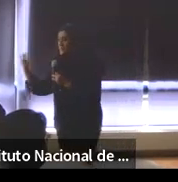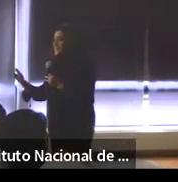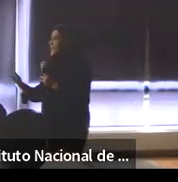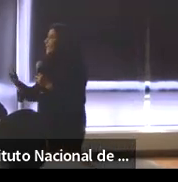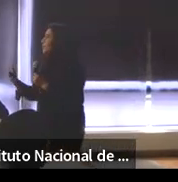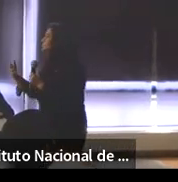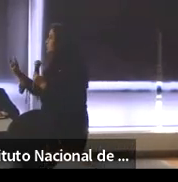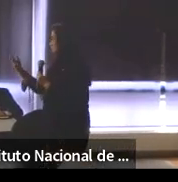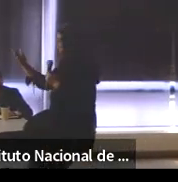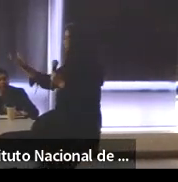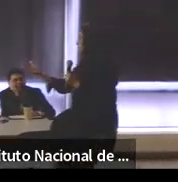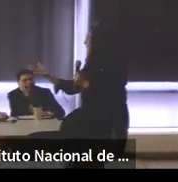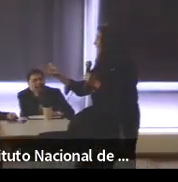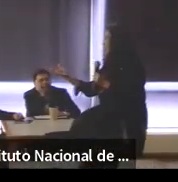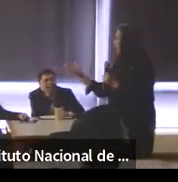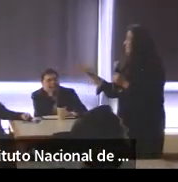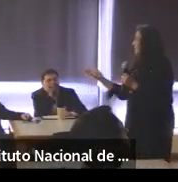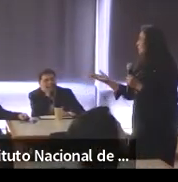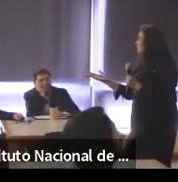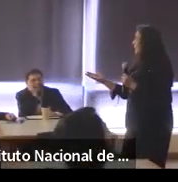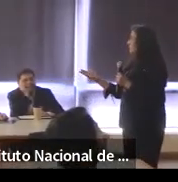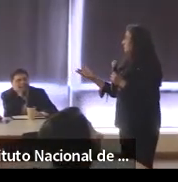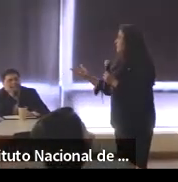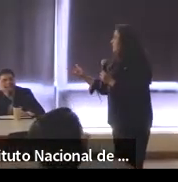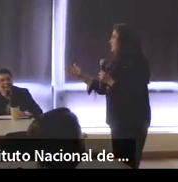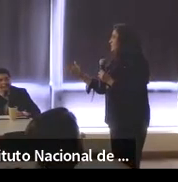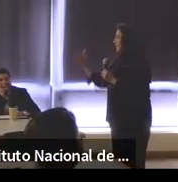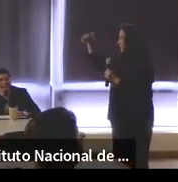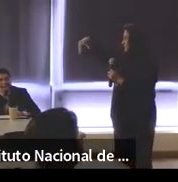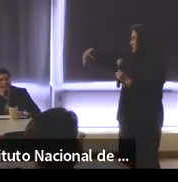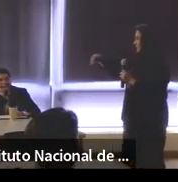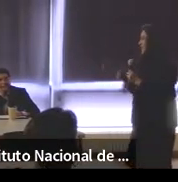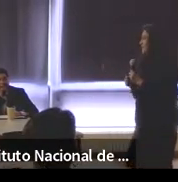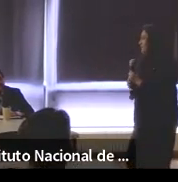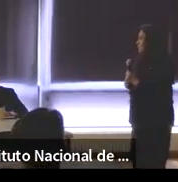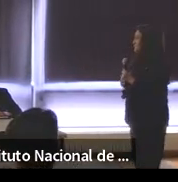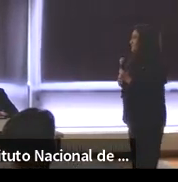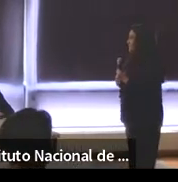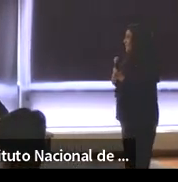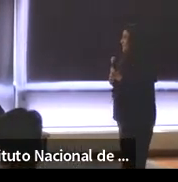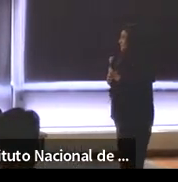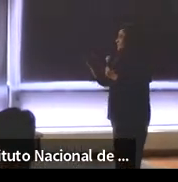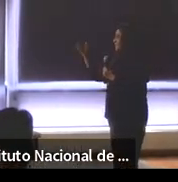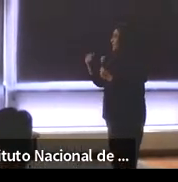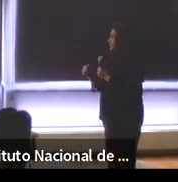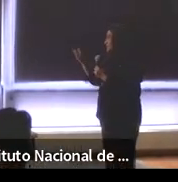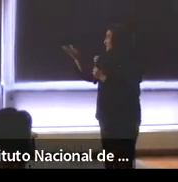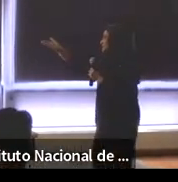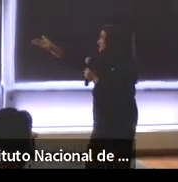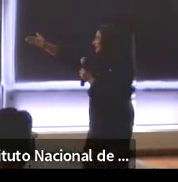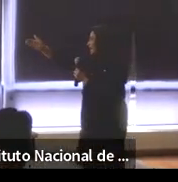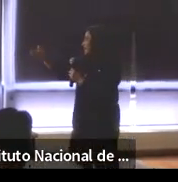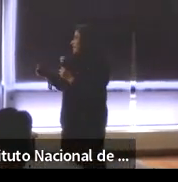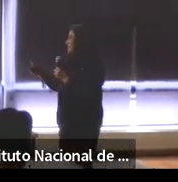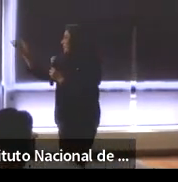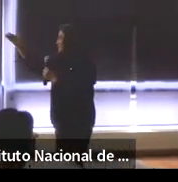transmitir a los al talento humano para que están acá nos dijeron Es